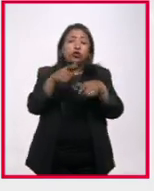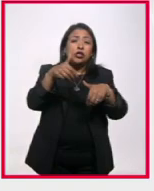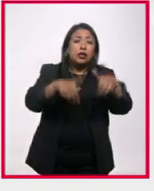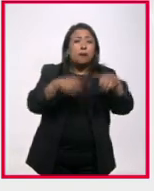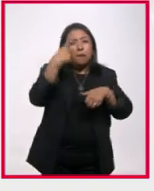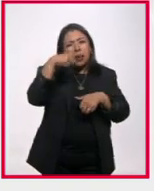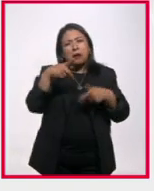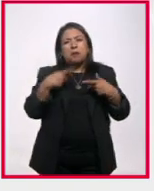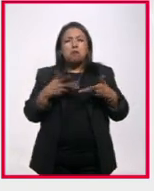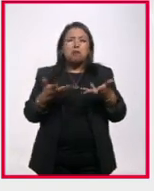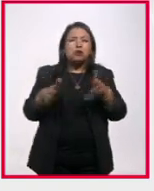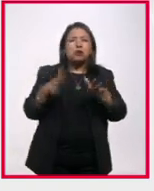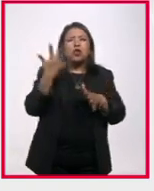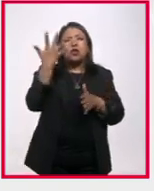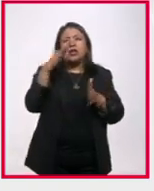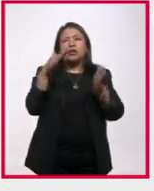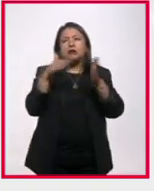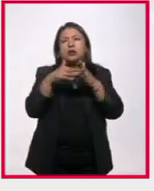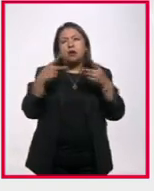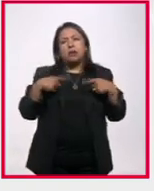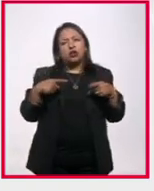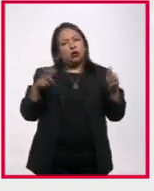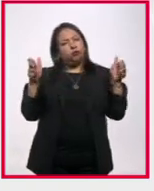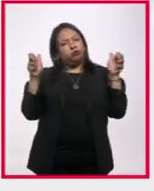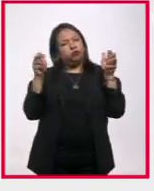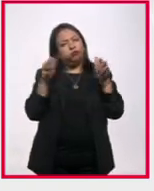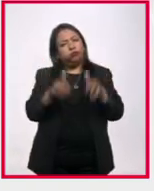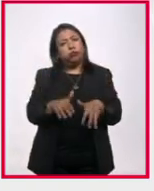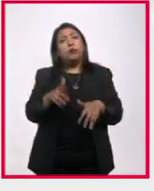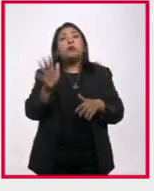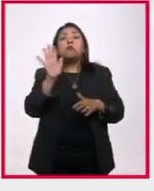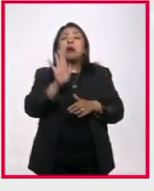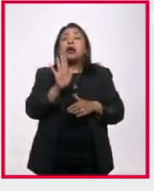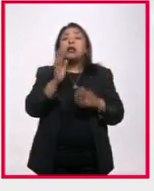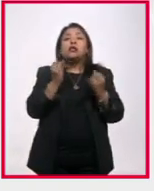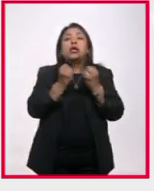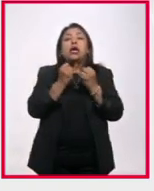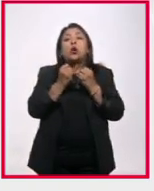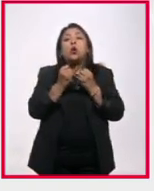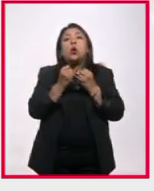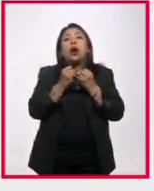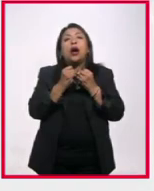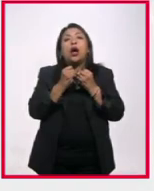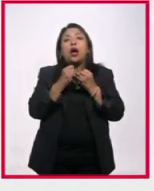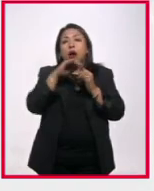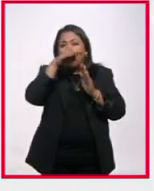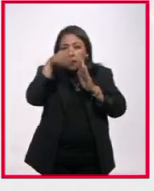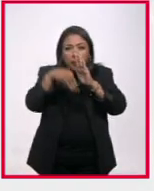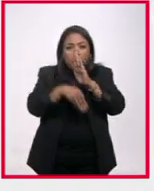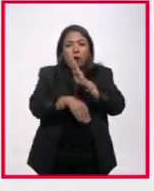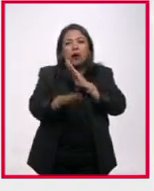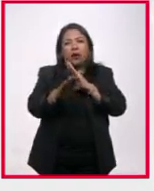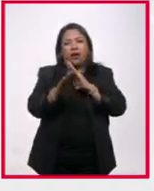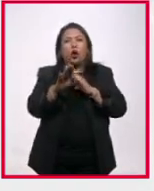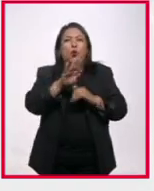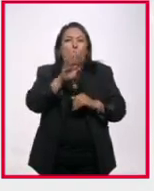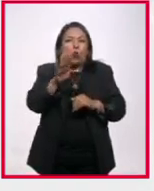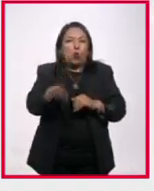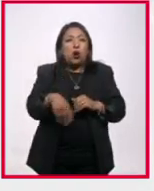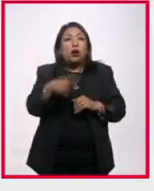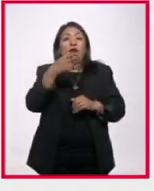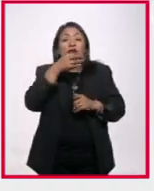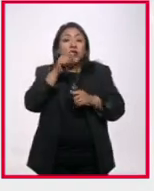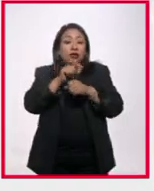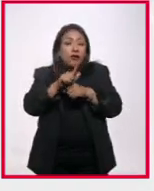público estimado de más de 10.000 personas. Como si se tratase de un descenso al inframundo, el festival propone que